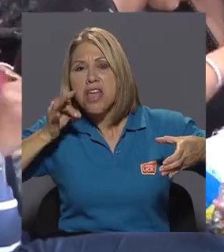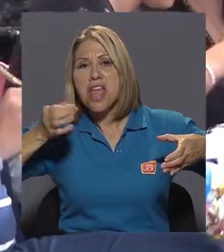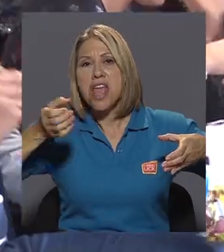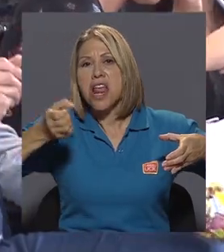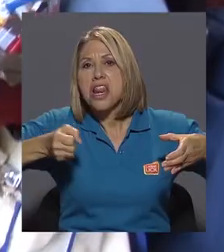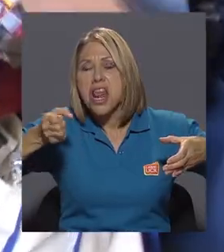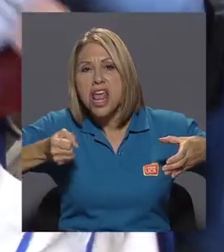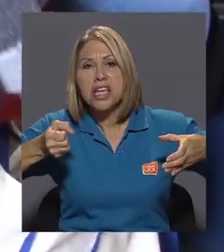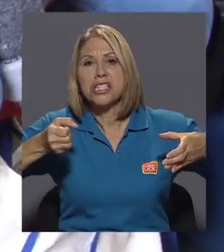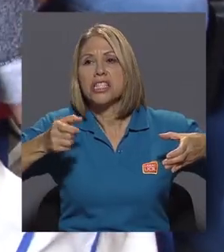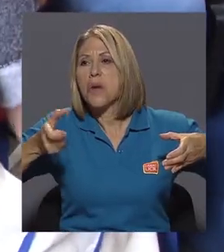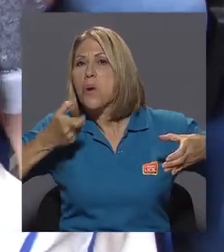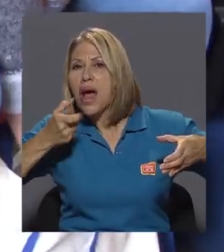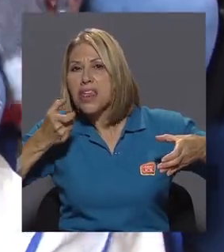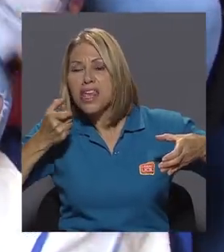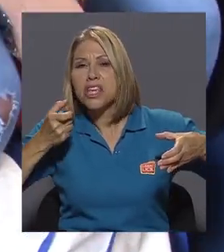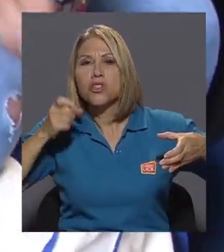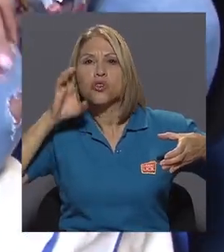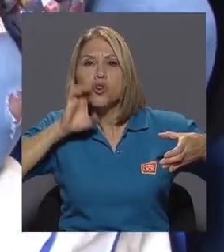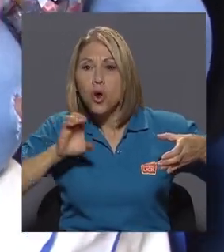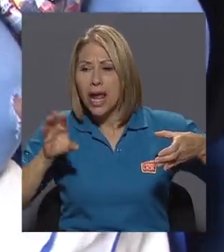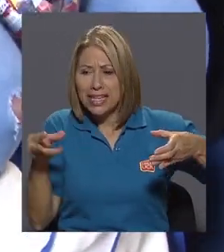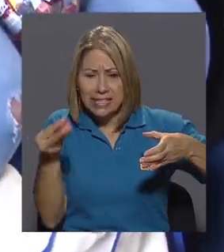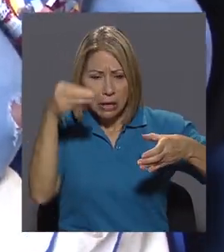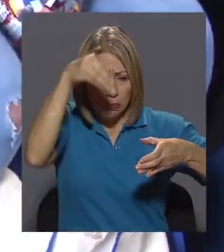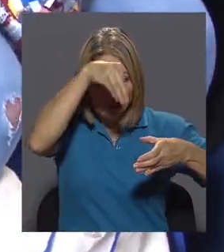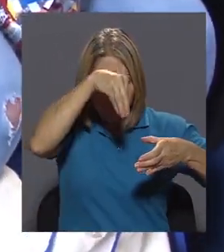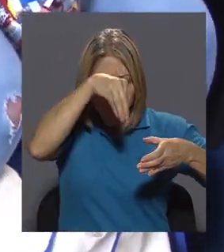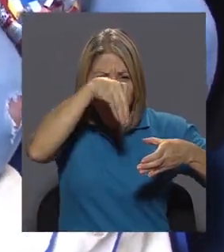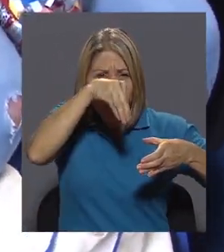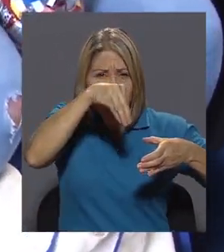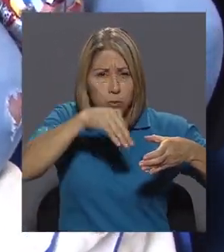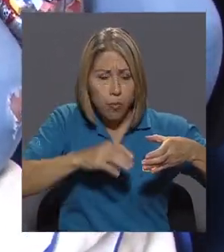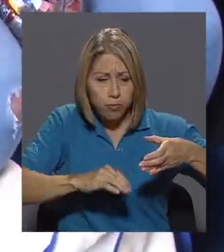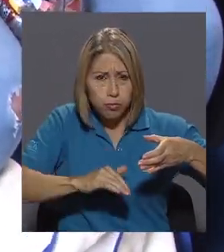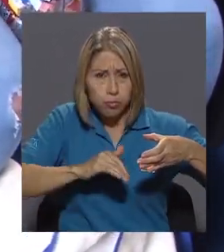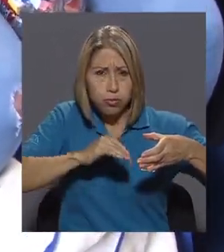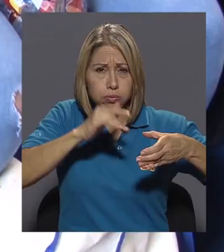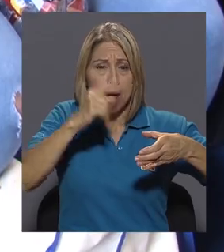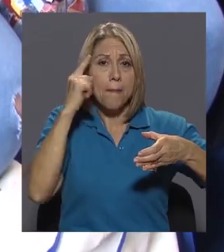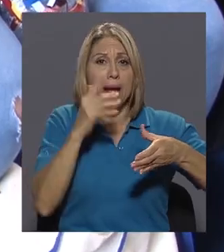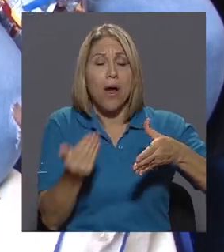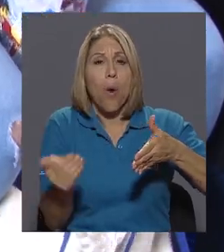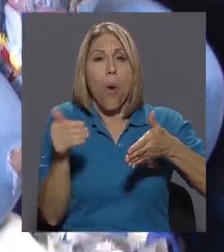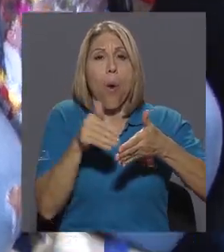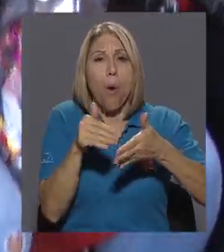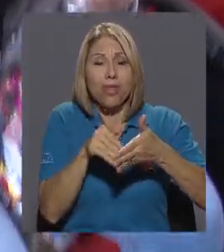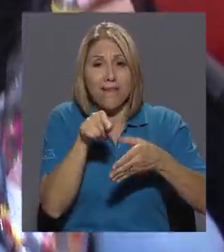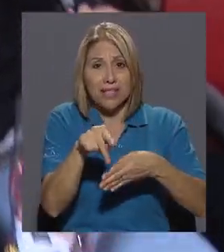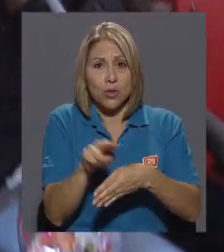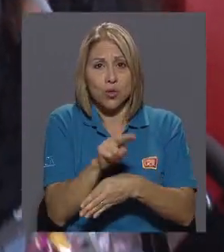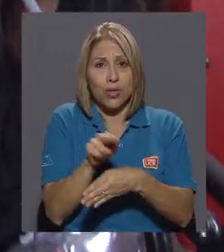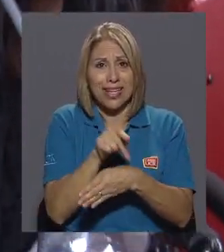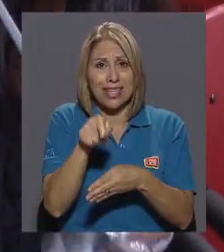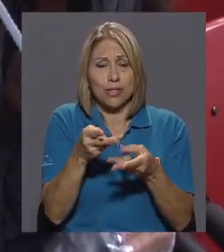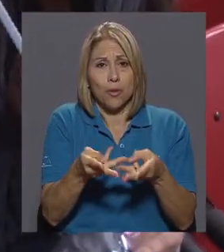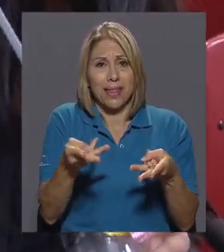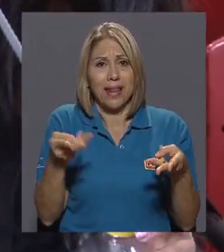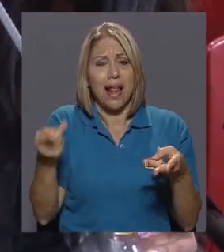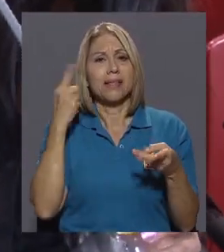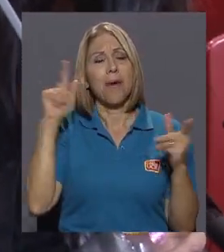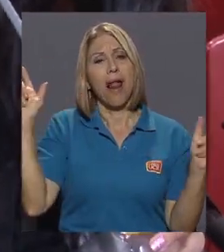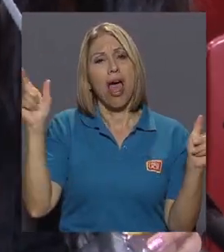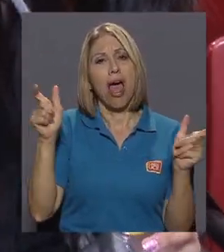polvo, bocadillos, chocolates, entre otros, para buscar la reutilización de estos materiales y disminuir